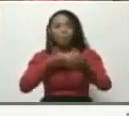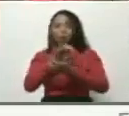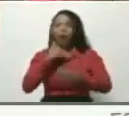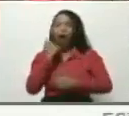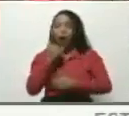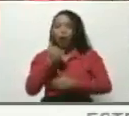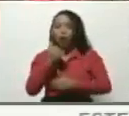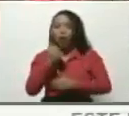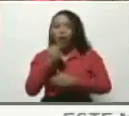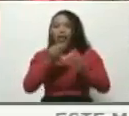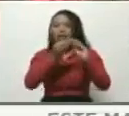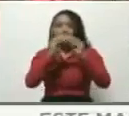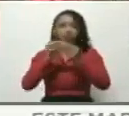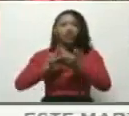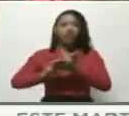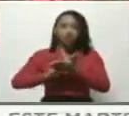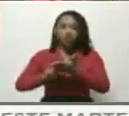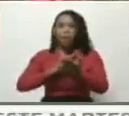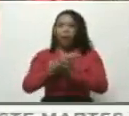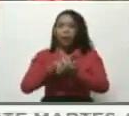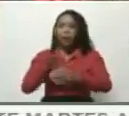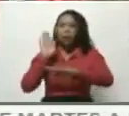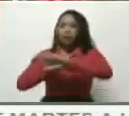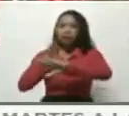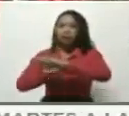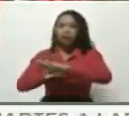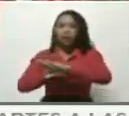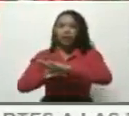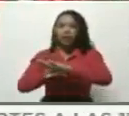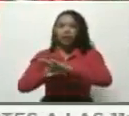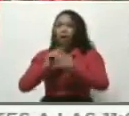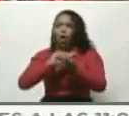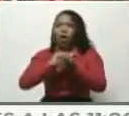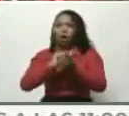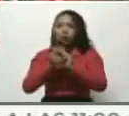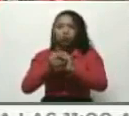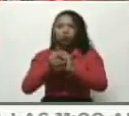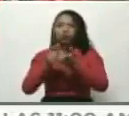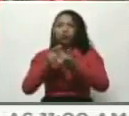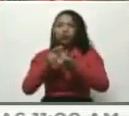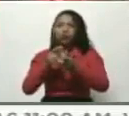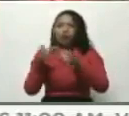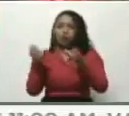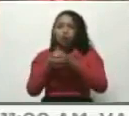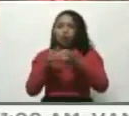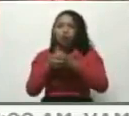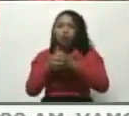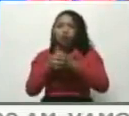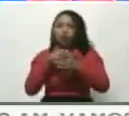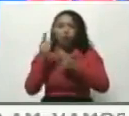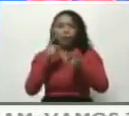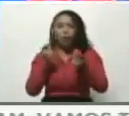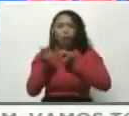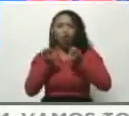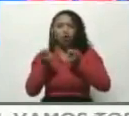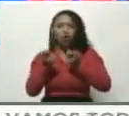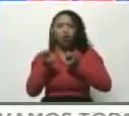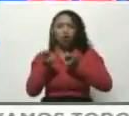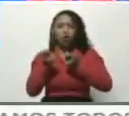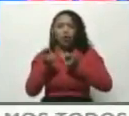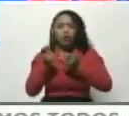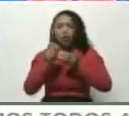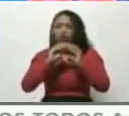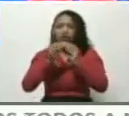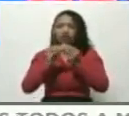y las corregimos y llamamos a la corrección colectiva, no solamente a la Contraloría, a la corrección